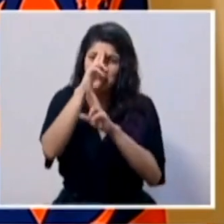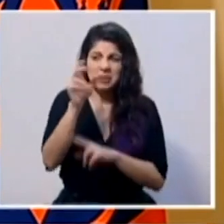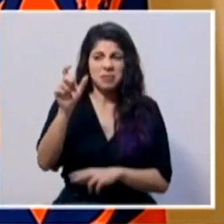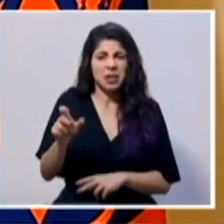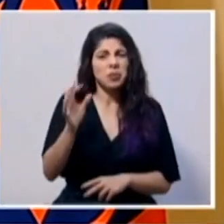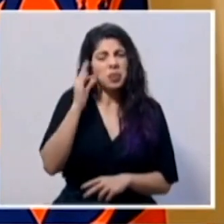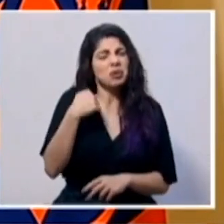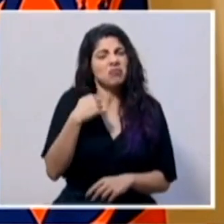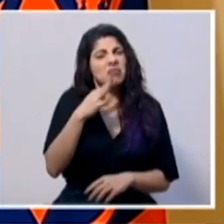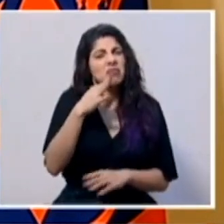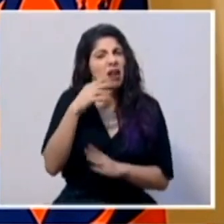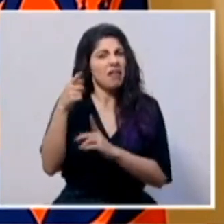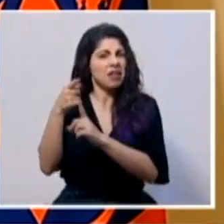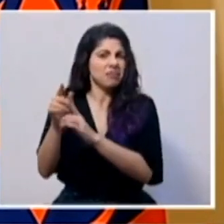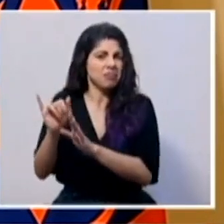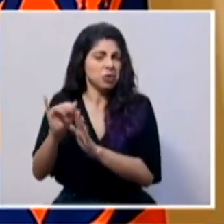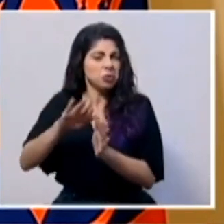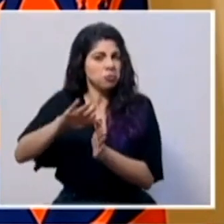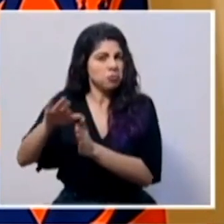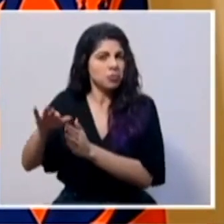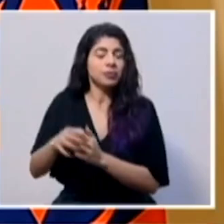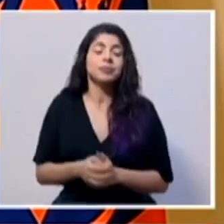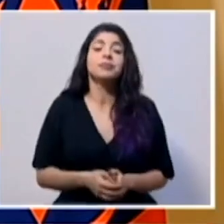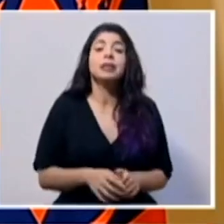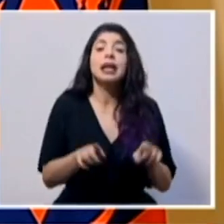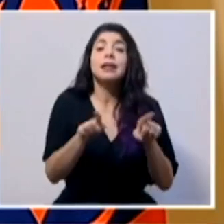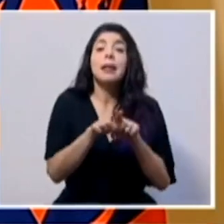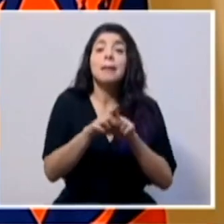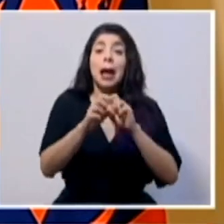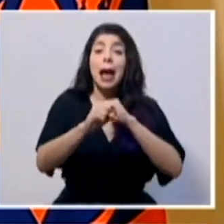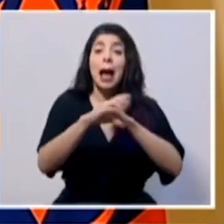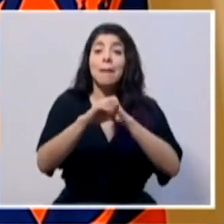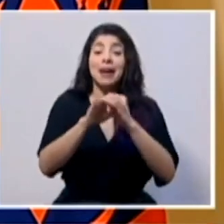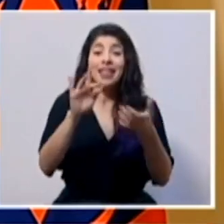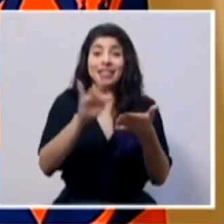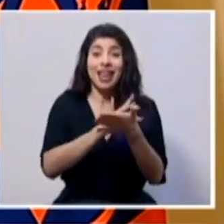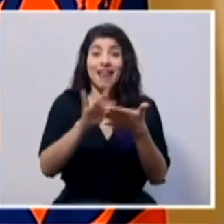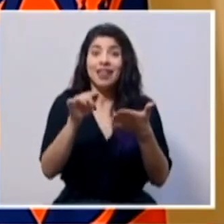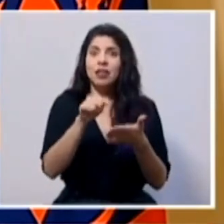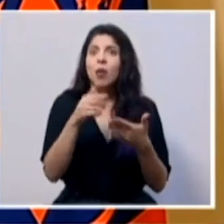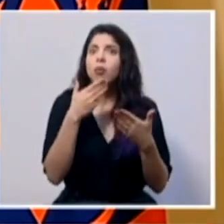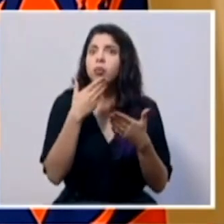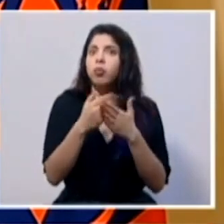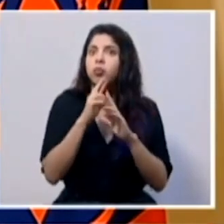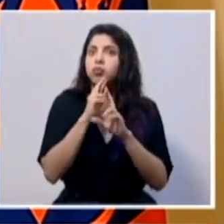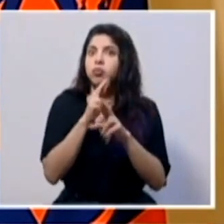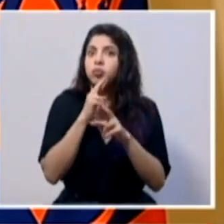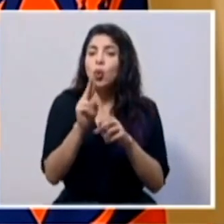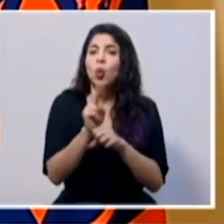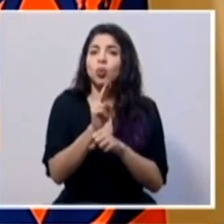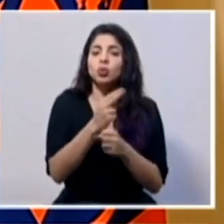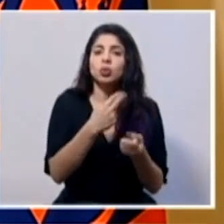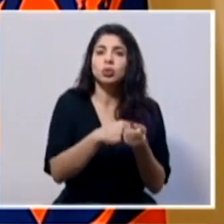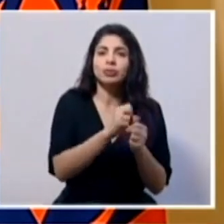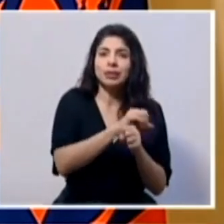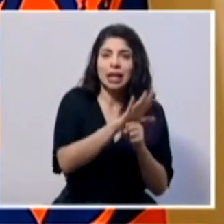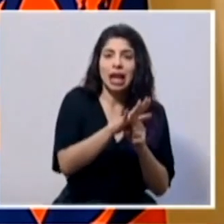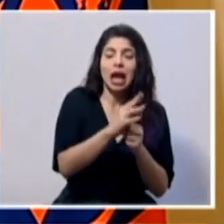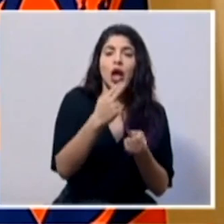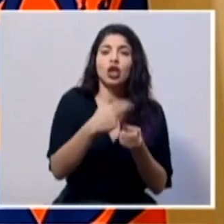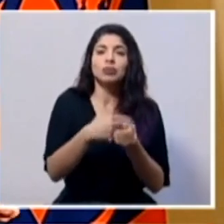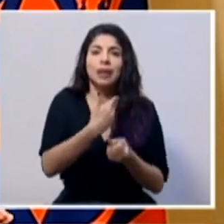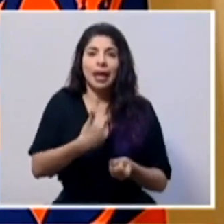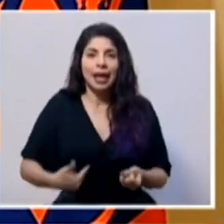prefiero no referirme a eso. Y con respecto a la campaña de las tabletas, ha sido muy efectiva. Se utiliza en el CENARE, se utiliza en el